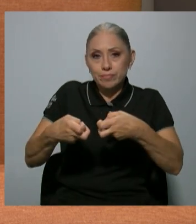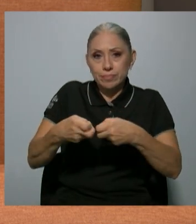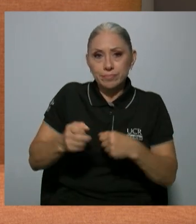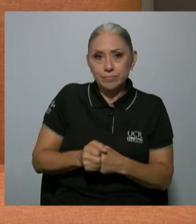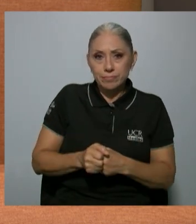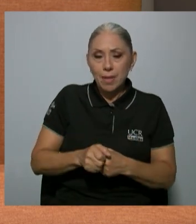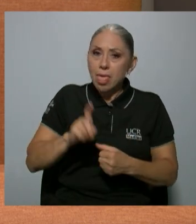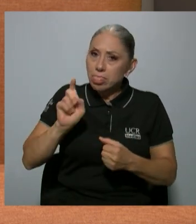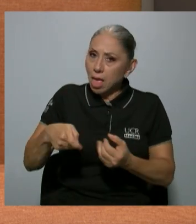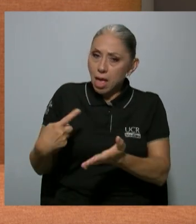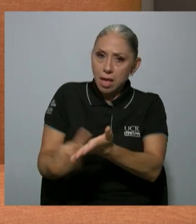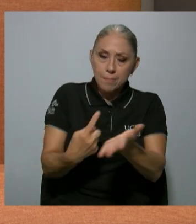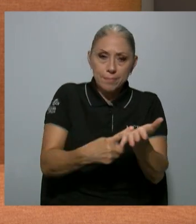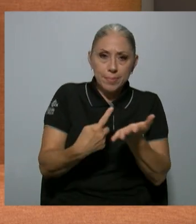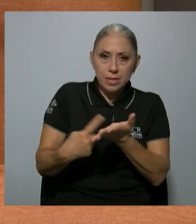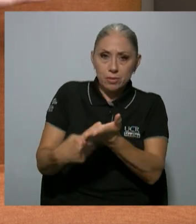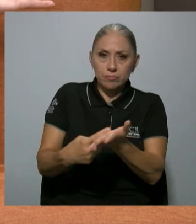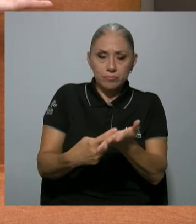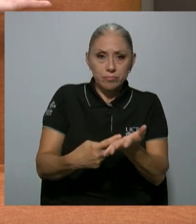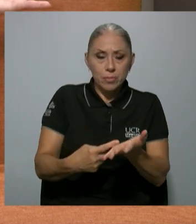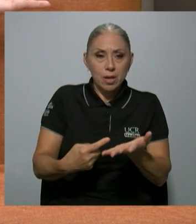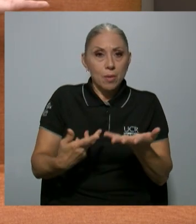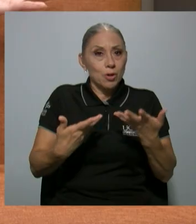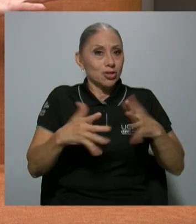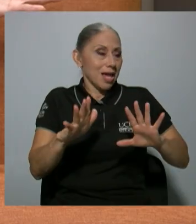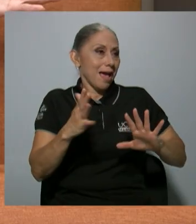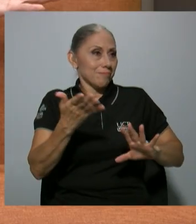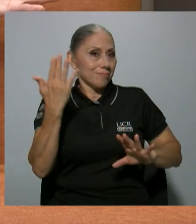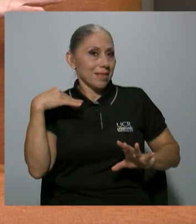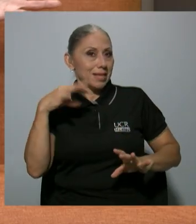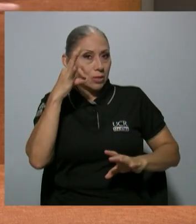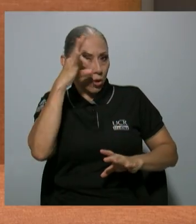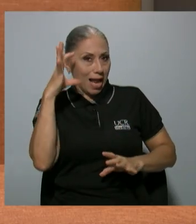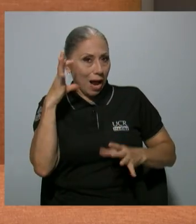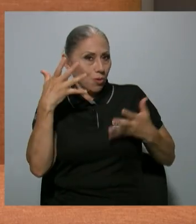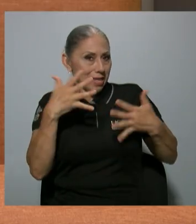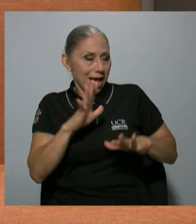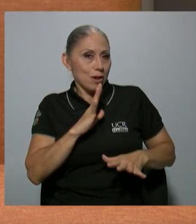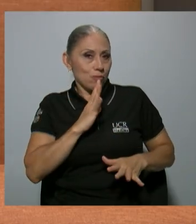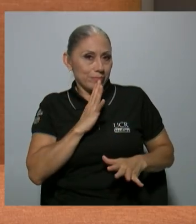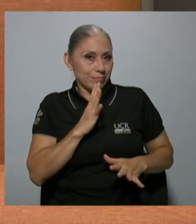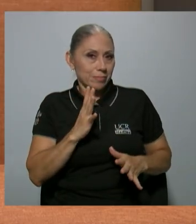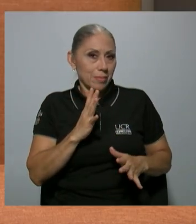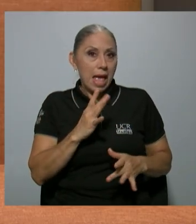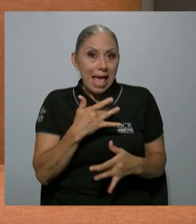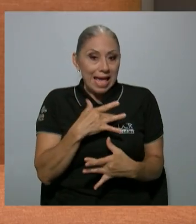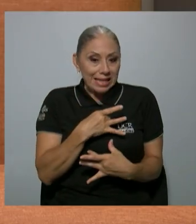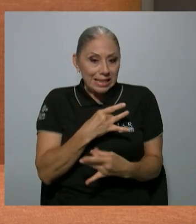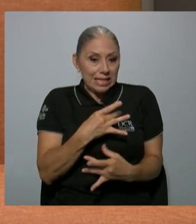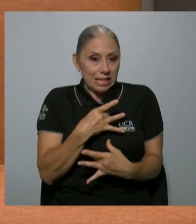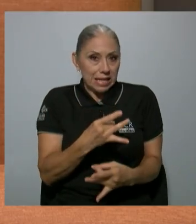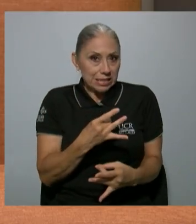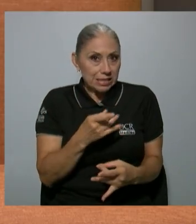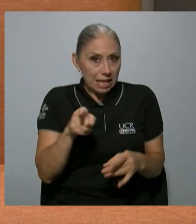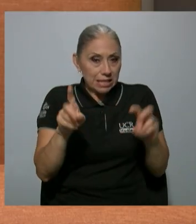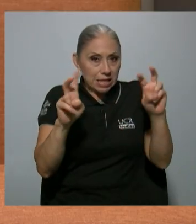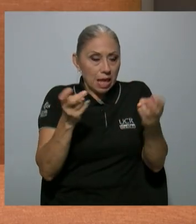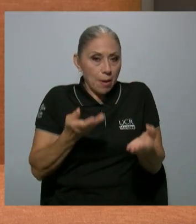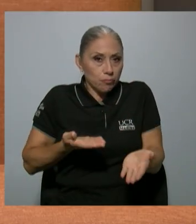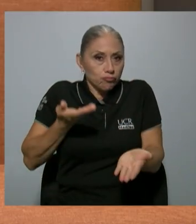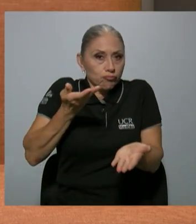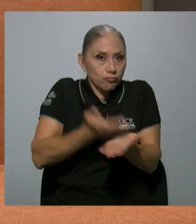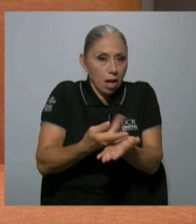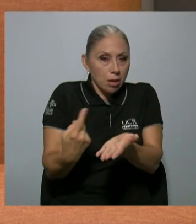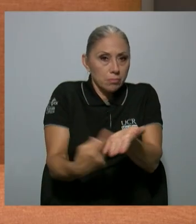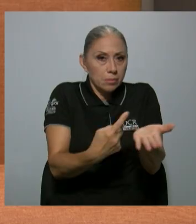que discutirlos. Yo creo que, bueno, ya doña Laura lo ha mencionado, hay interés de poner el tema a discusión y yo creo que la